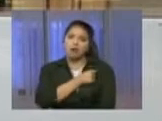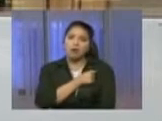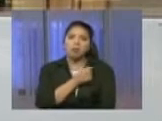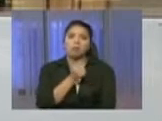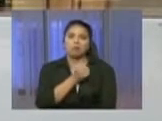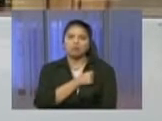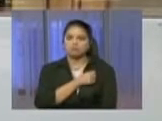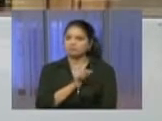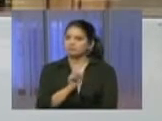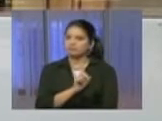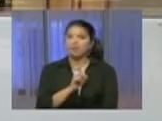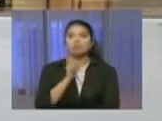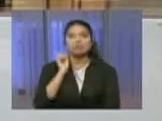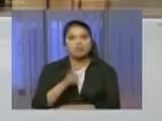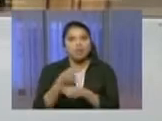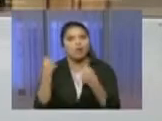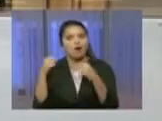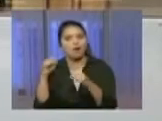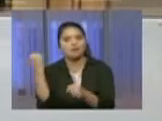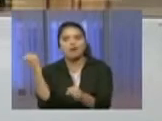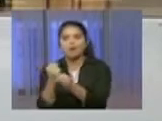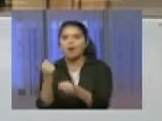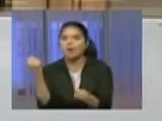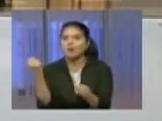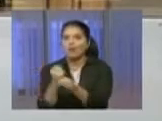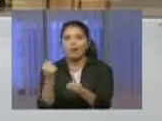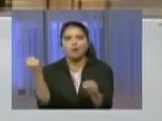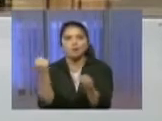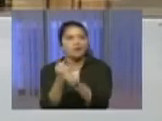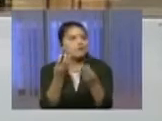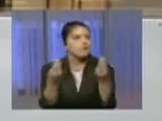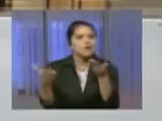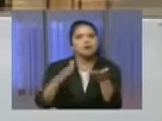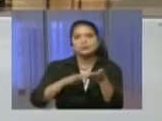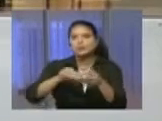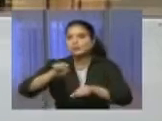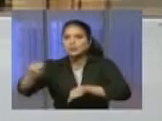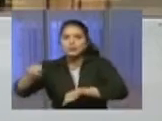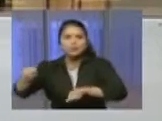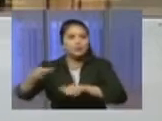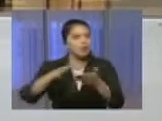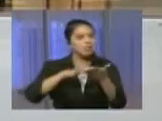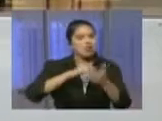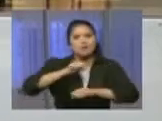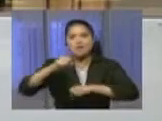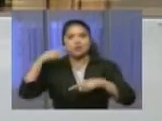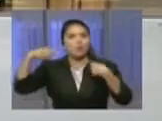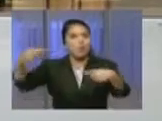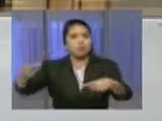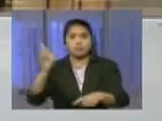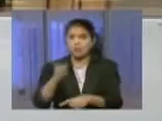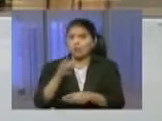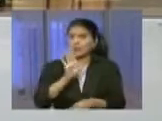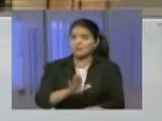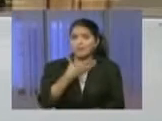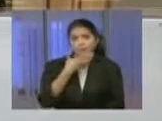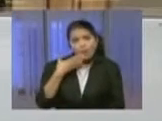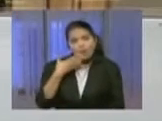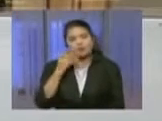hago hago hago hago resuelvo resuelvo resuelvo resuelvo todos los días